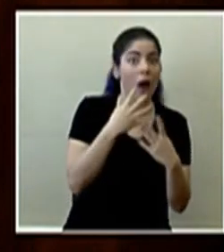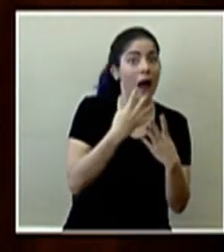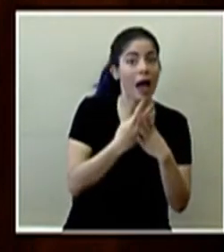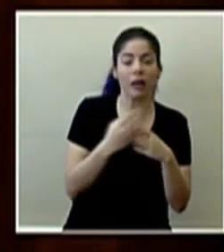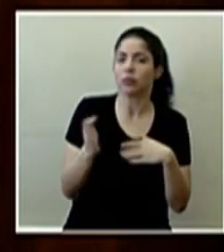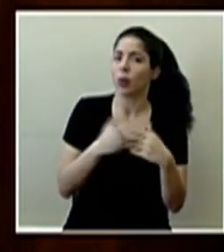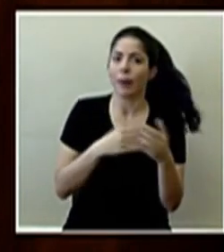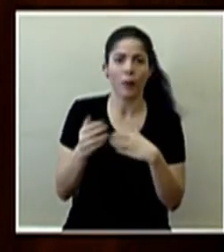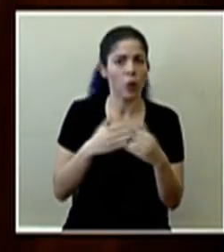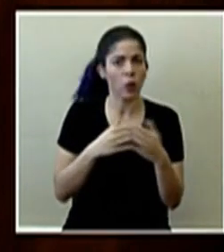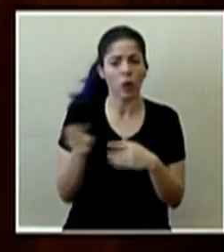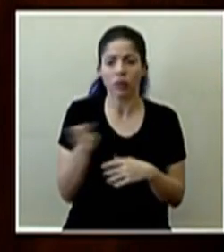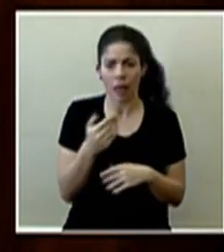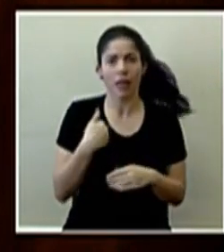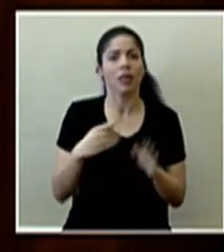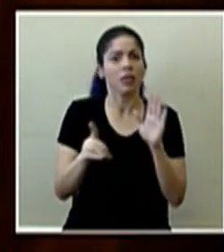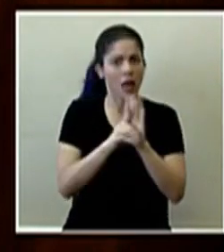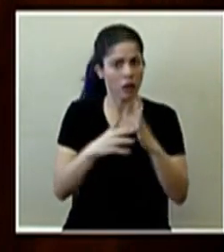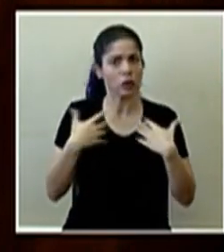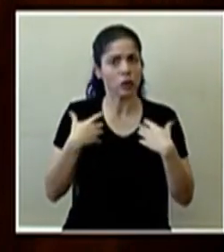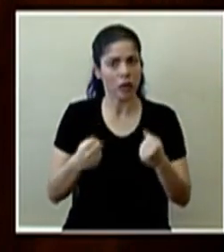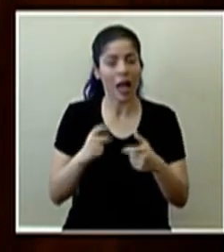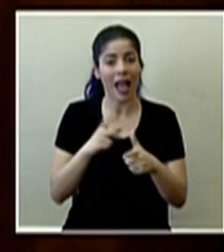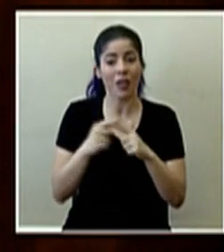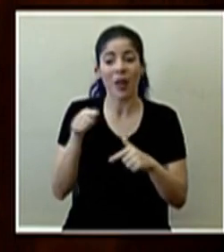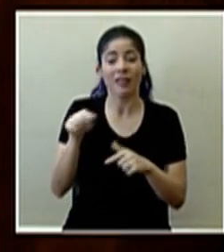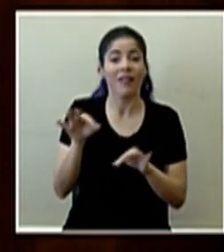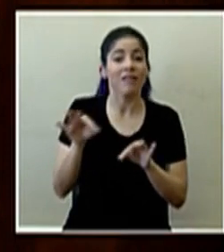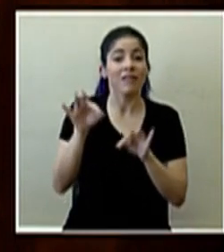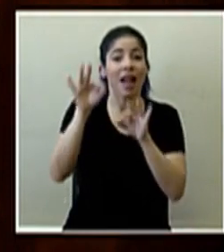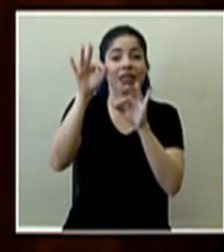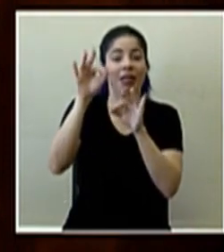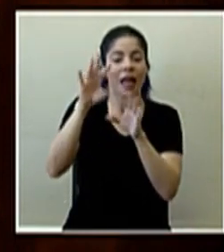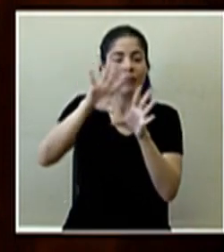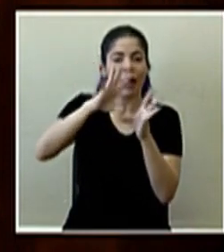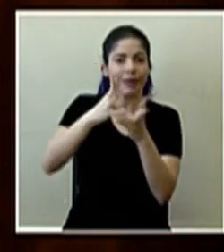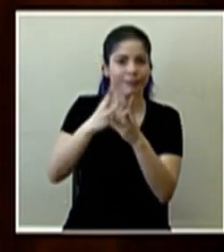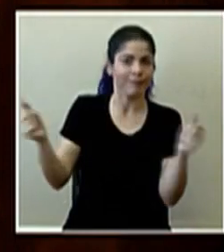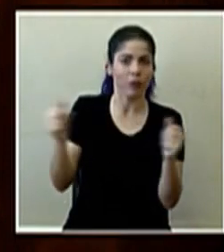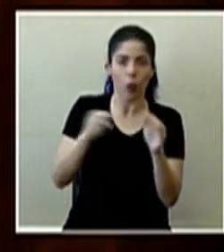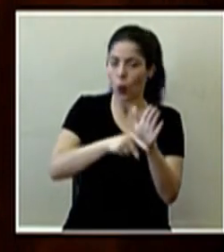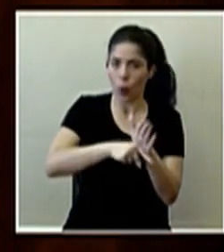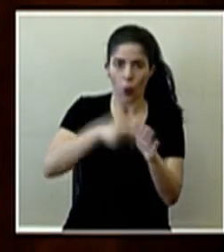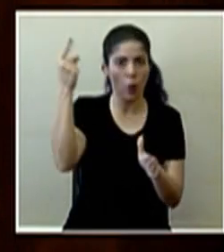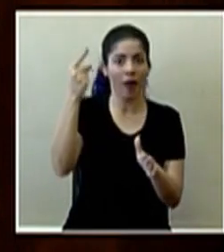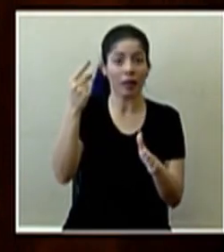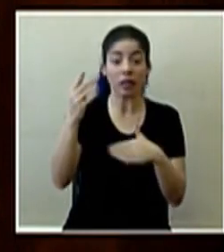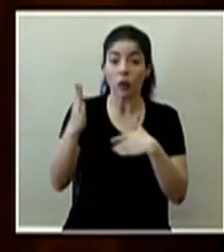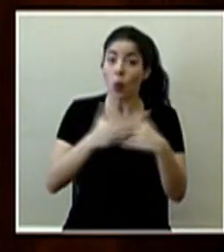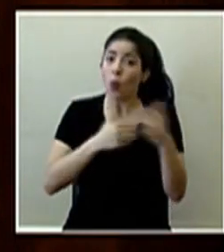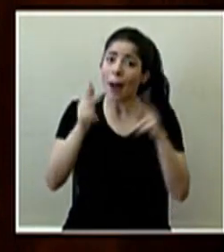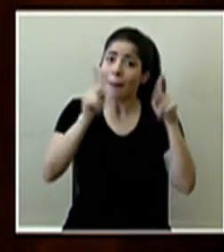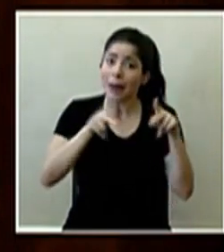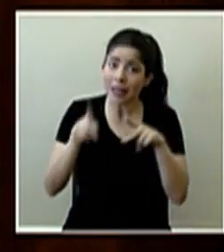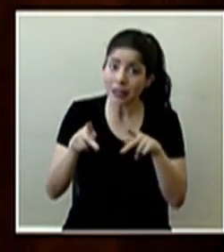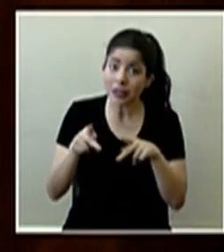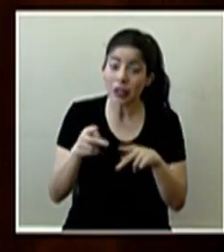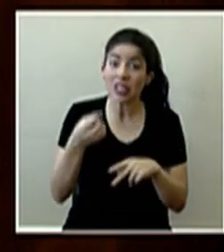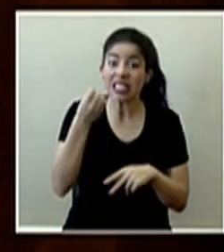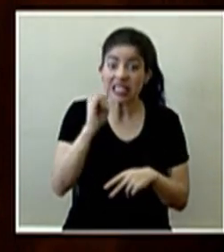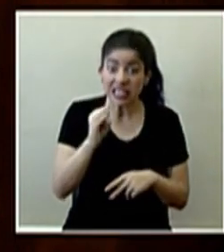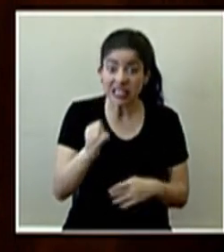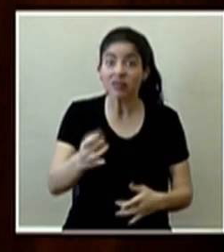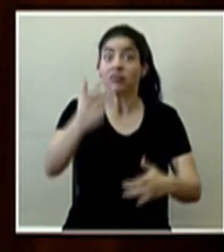libertad. Entonces, quiero matar ese fantasma de una vez, que cualquier persona que tenga